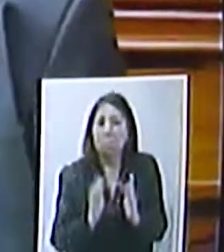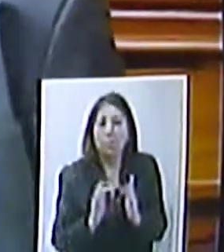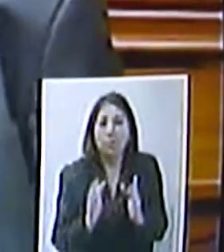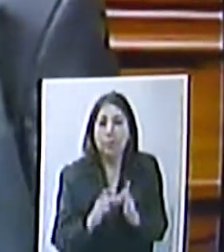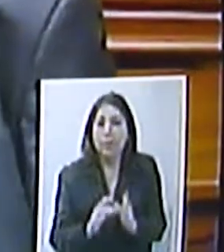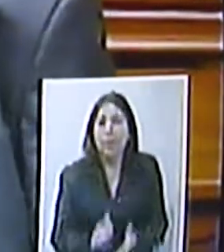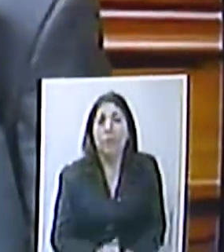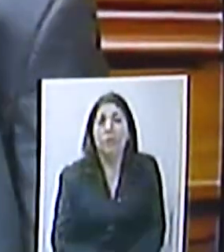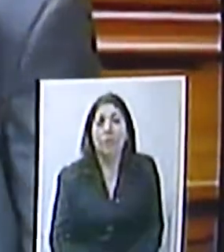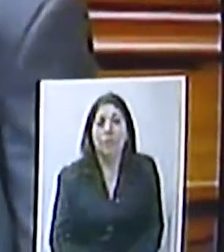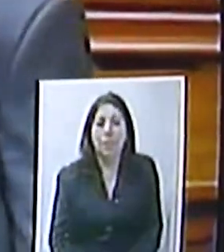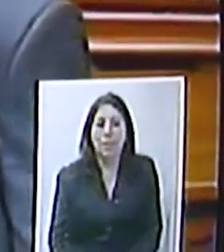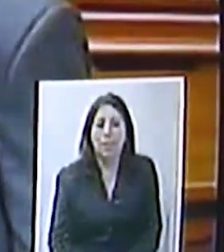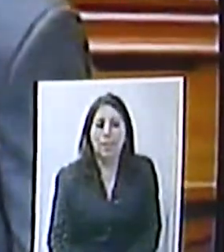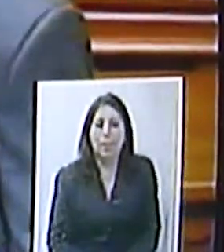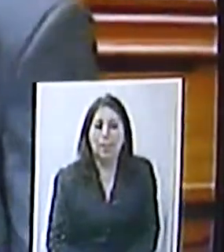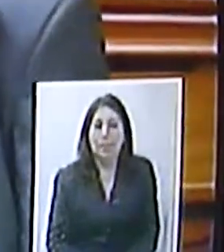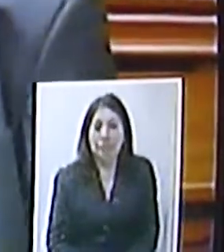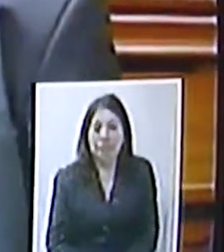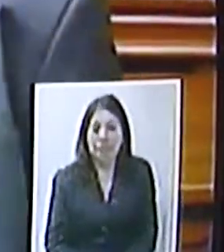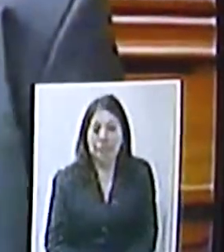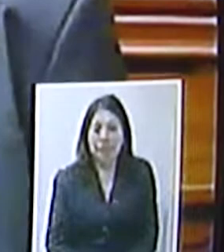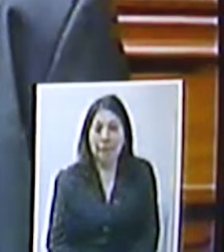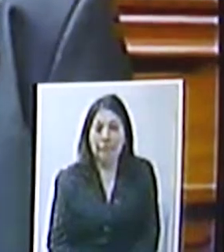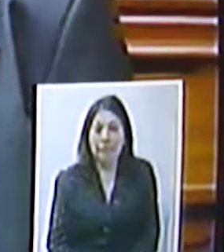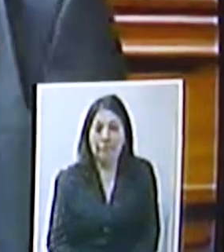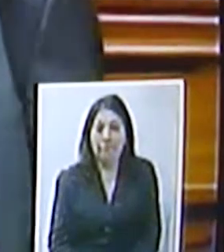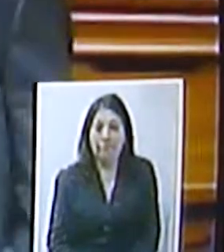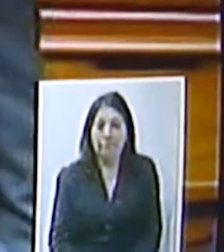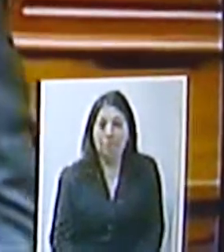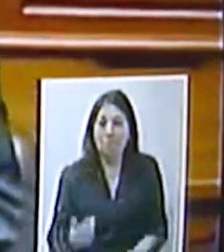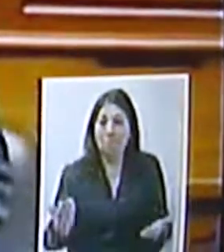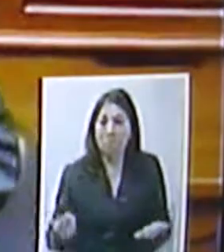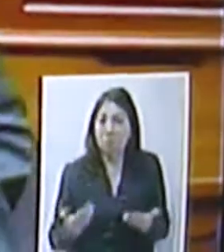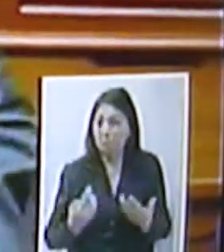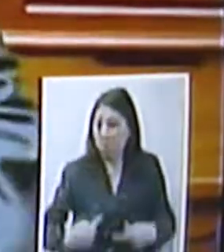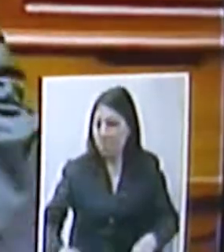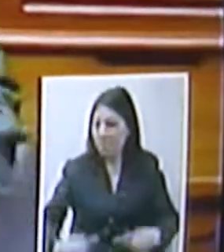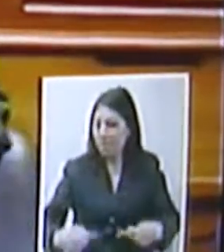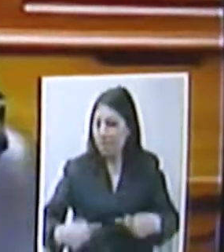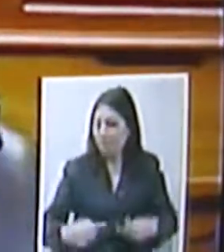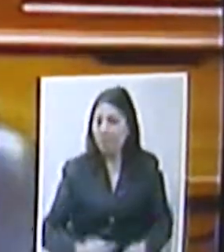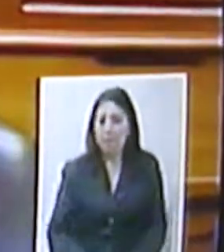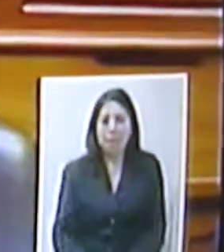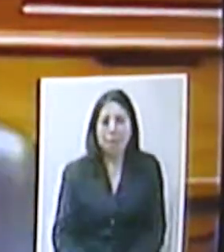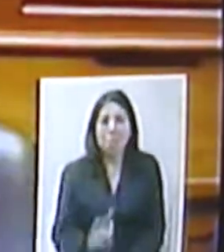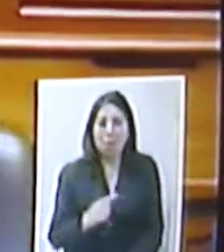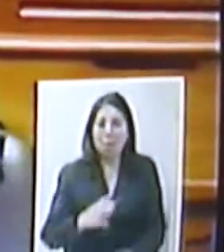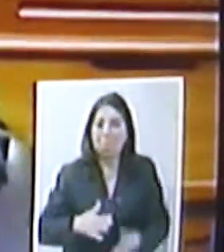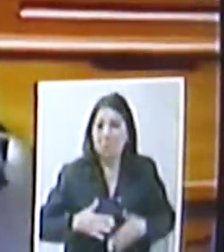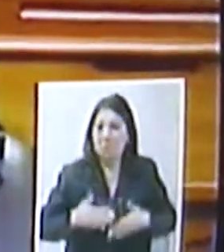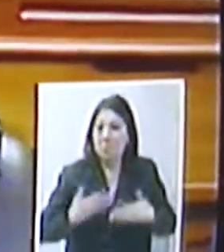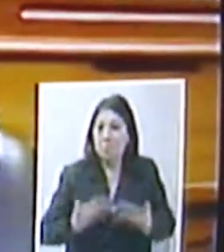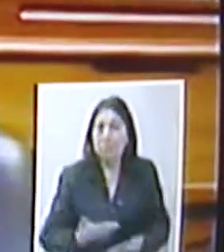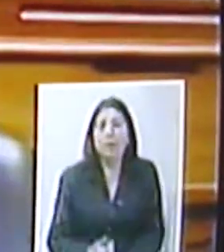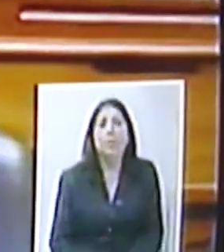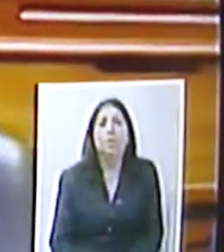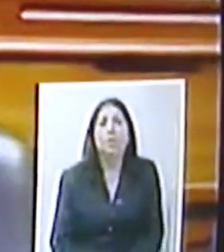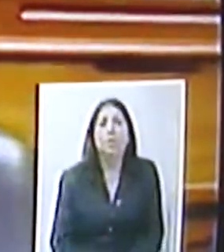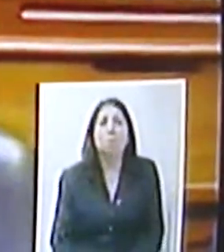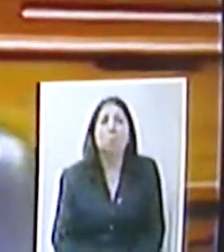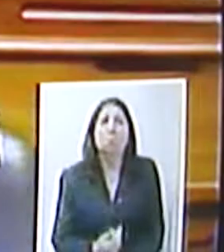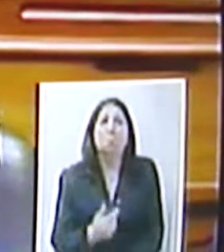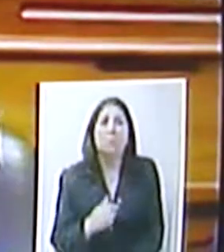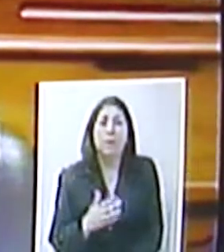perfectamente debieron impulsar un debate para posibilitar por